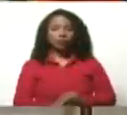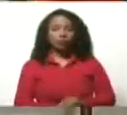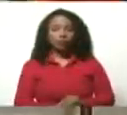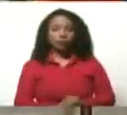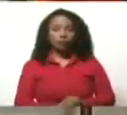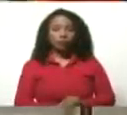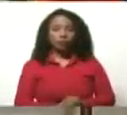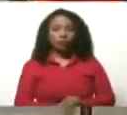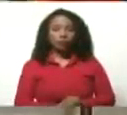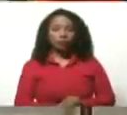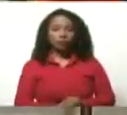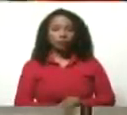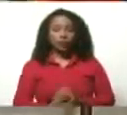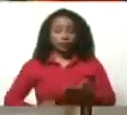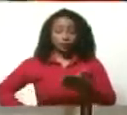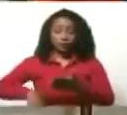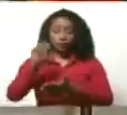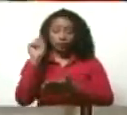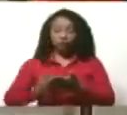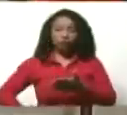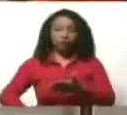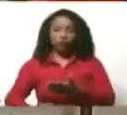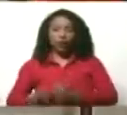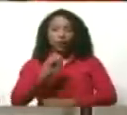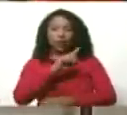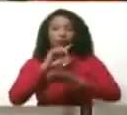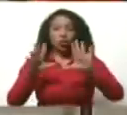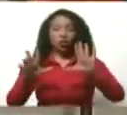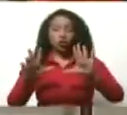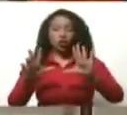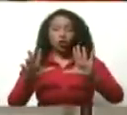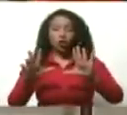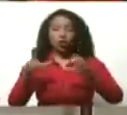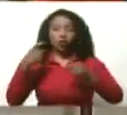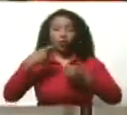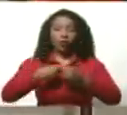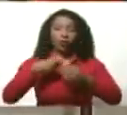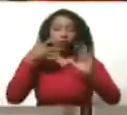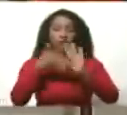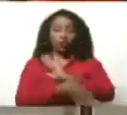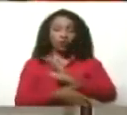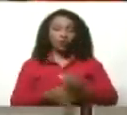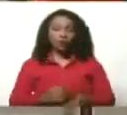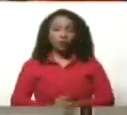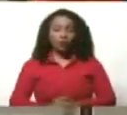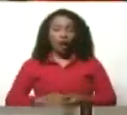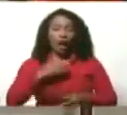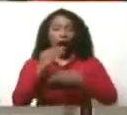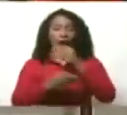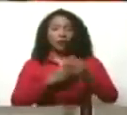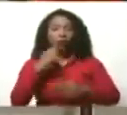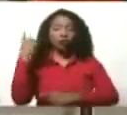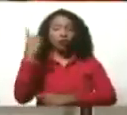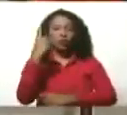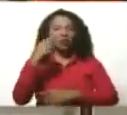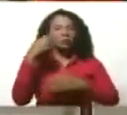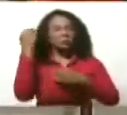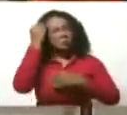inoperativo. Fue contratado para la explotación de 18 yacimientos de gas logrando solamente, adivinen